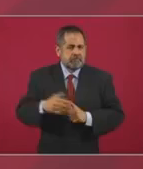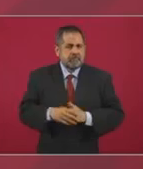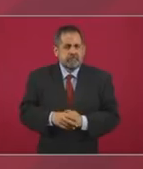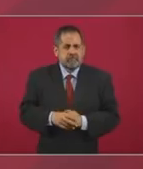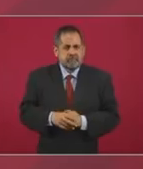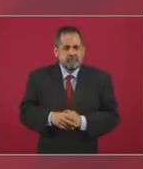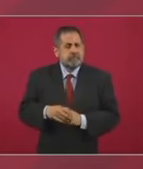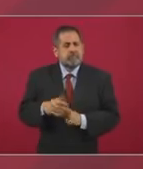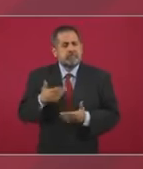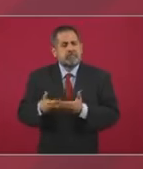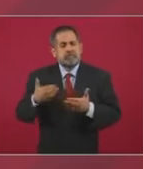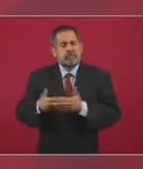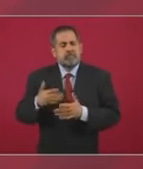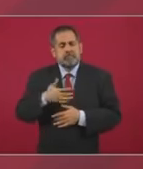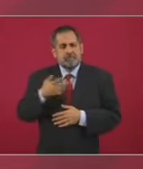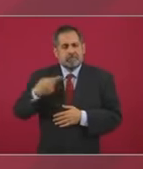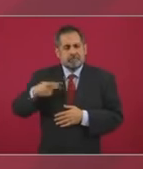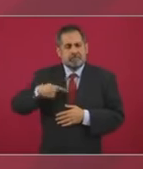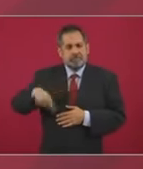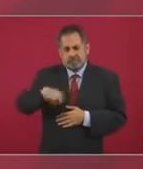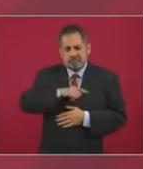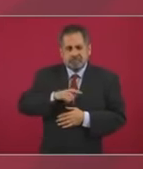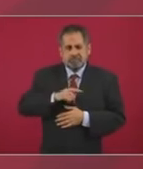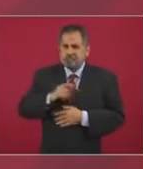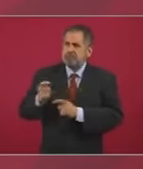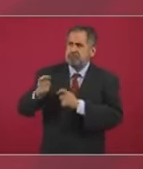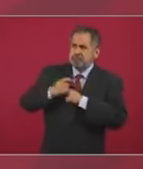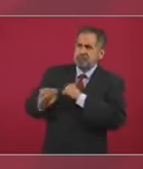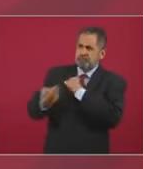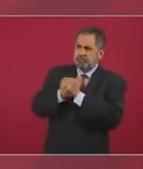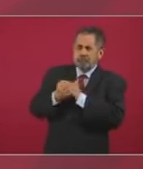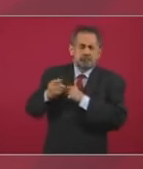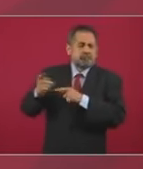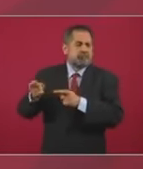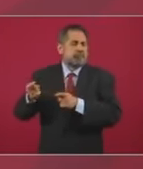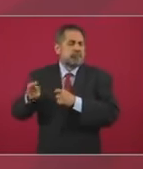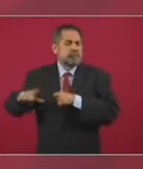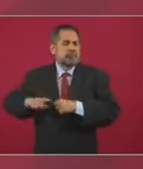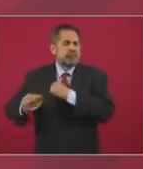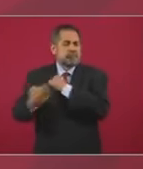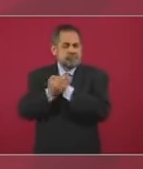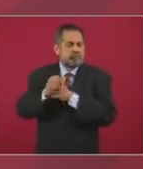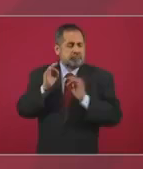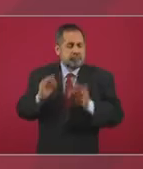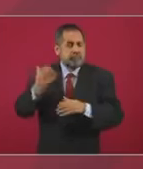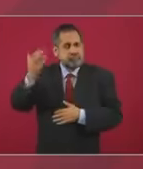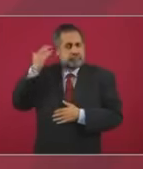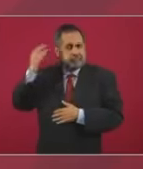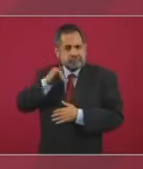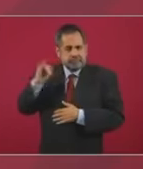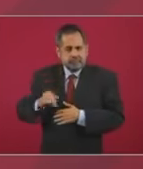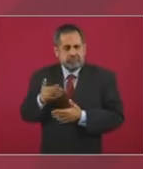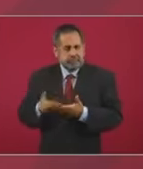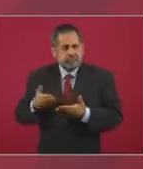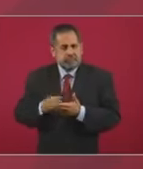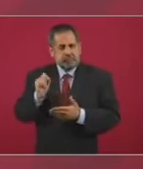está sintiéndose representada por el gobierno como nunca,